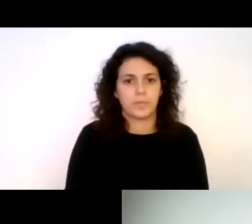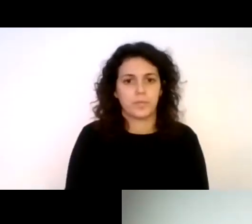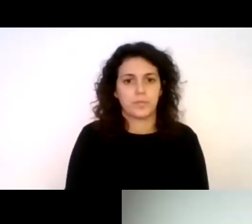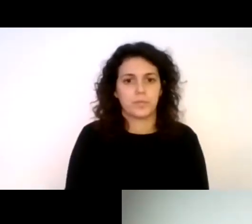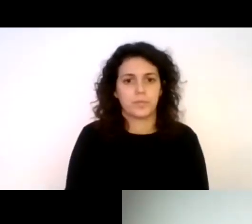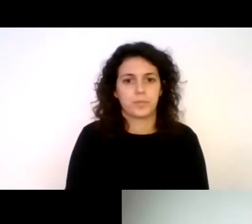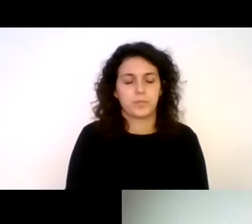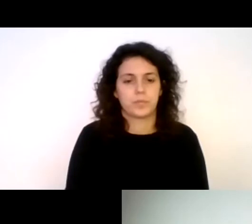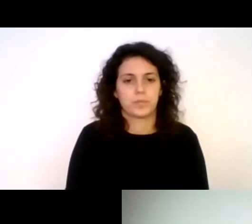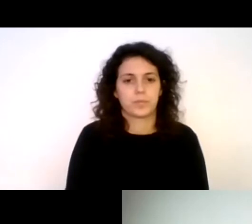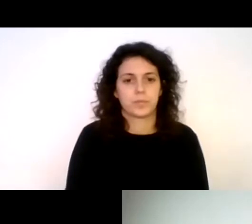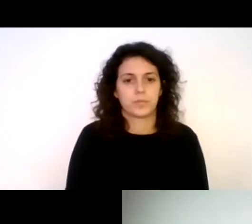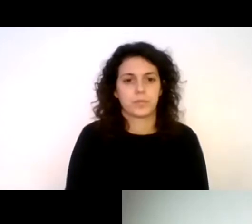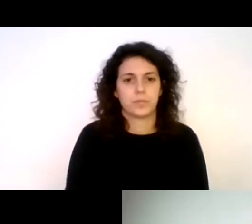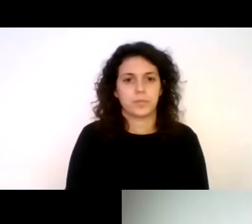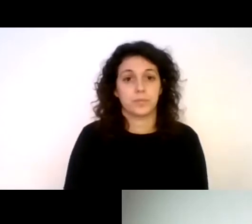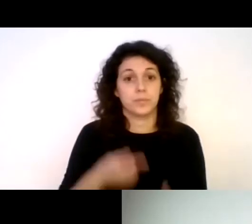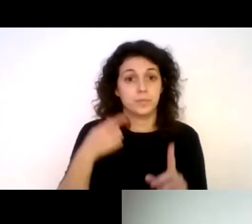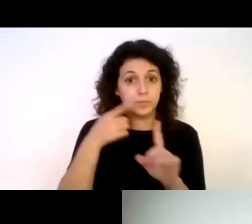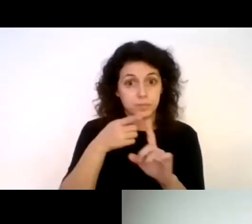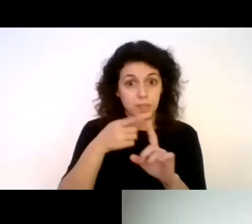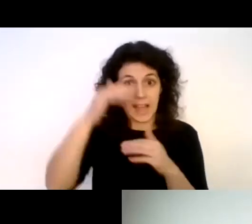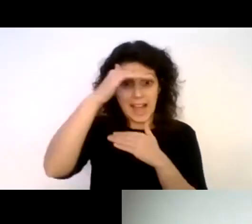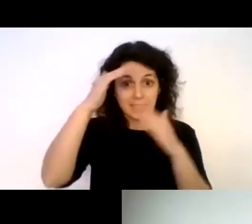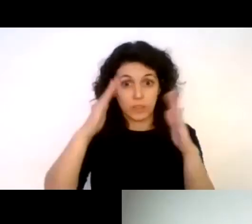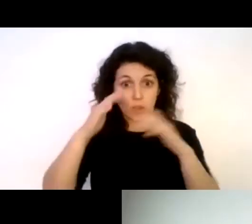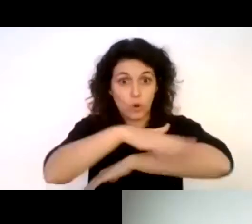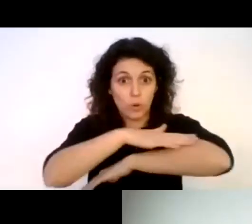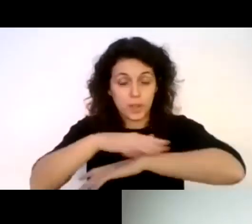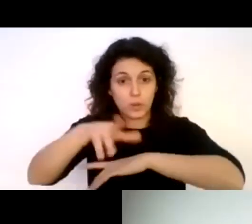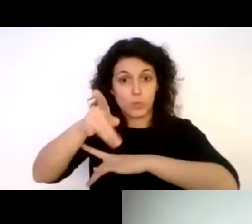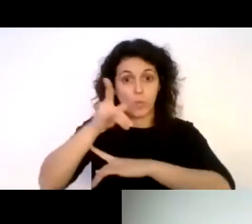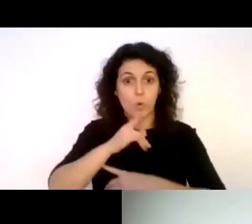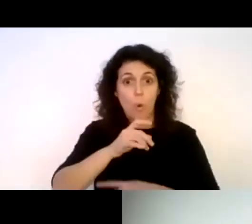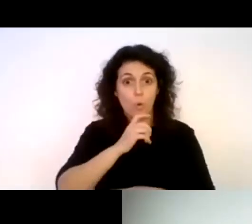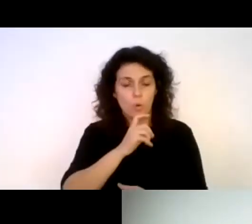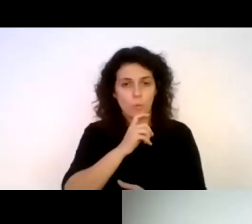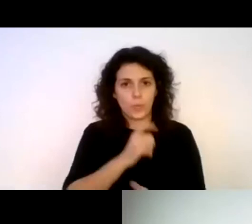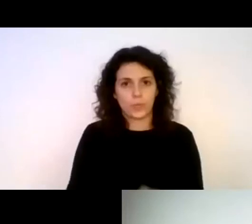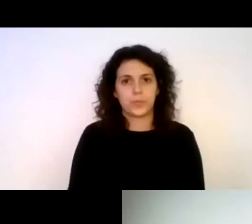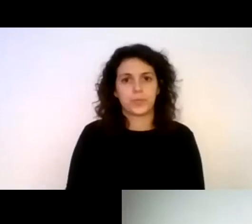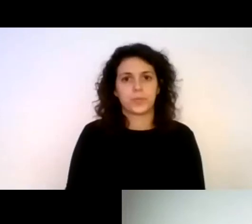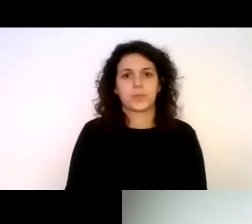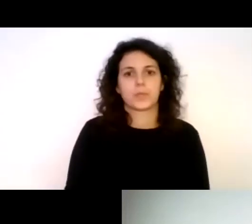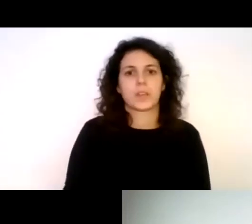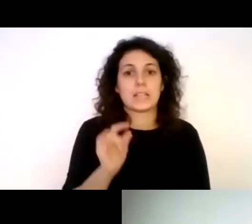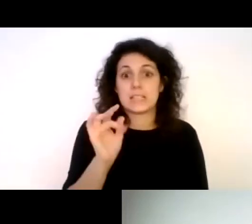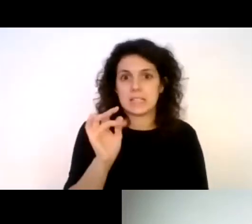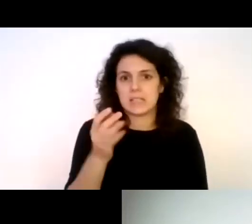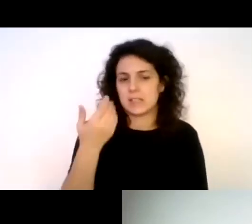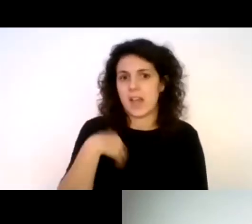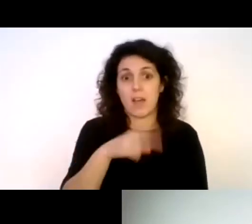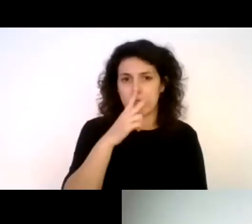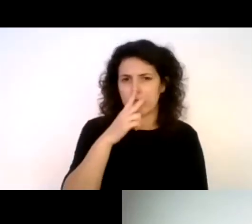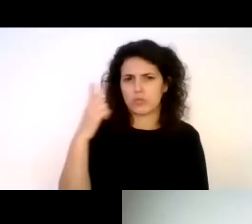para captar esta atención de los gobiernos, de las administraciones. Accesible nació hace un poco más de